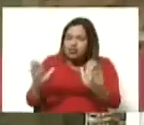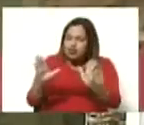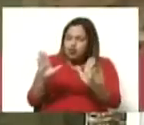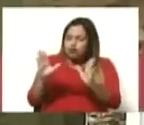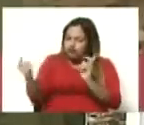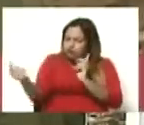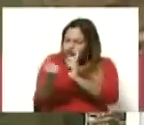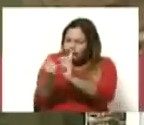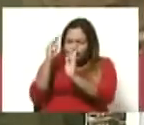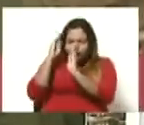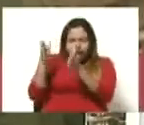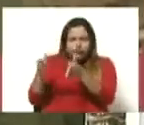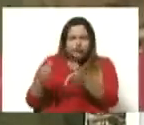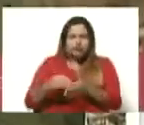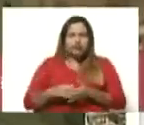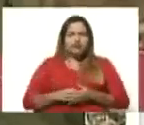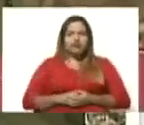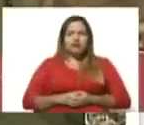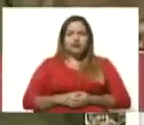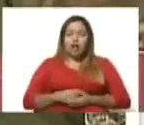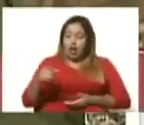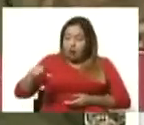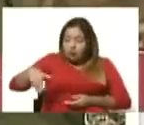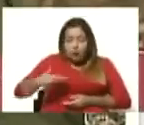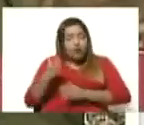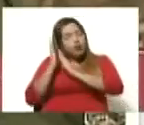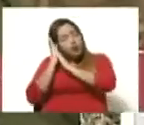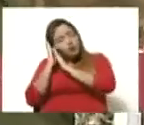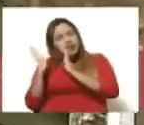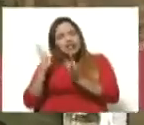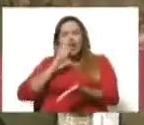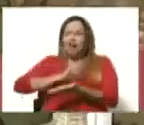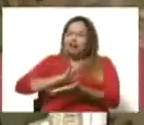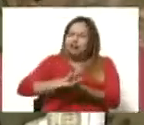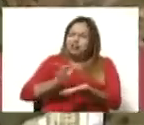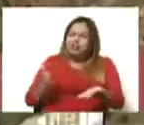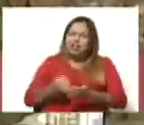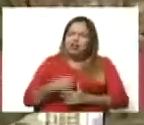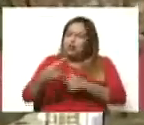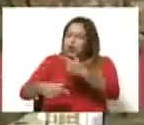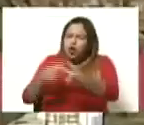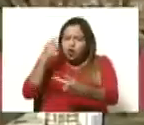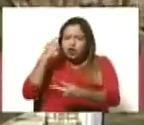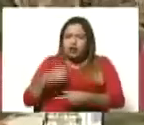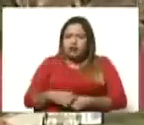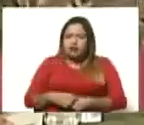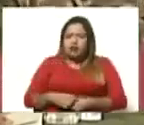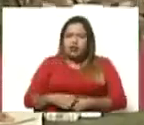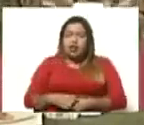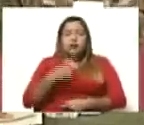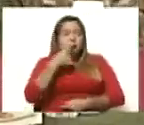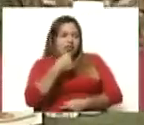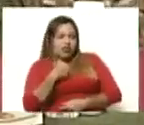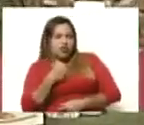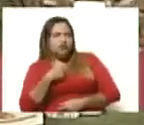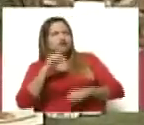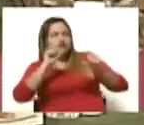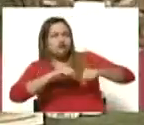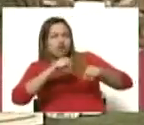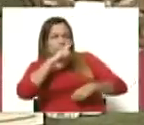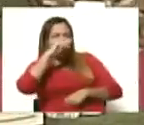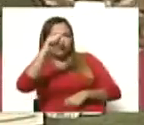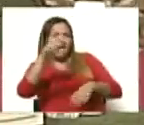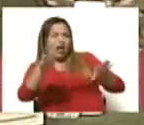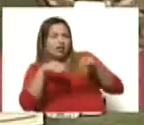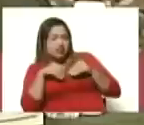personal. Ahí puedes dormir tranquilamente todos los días. Y me dijo, sí, Maduro, lo acepto. Y